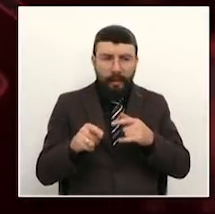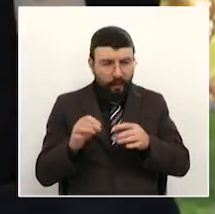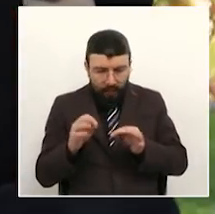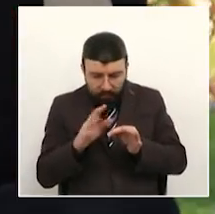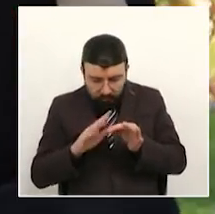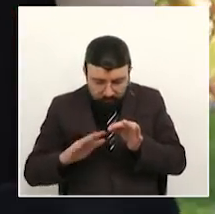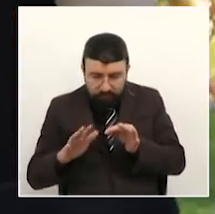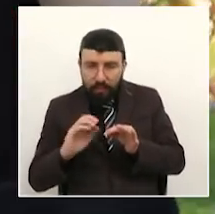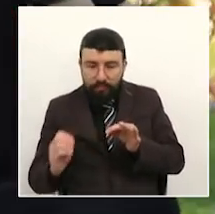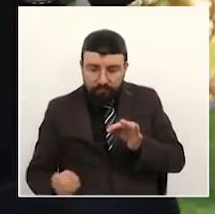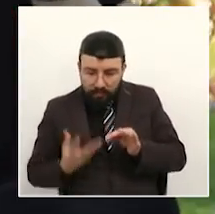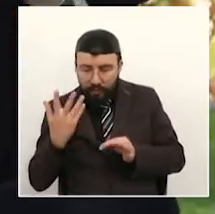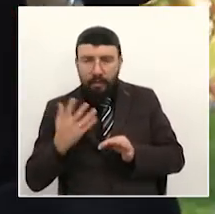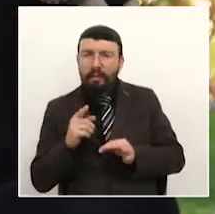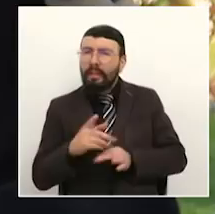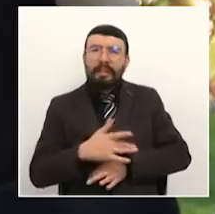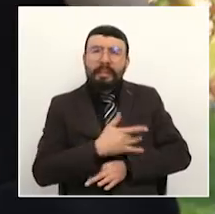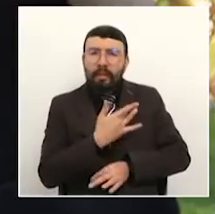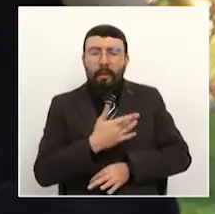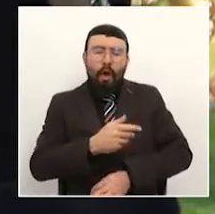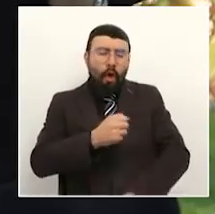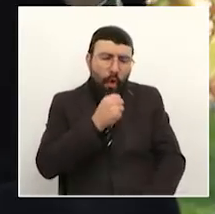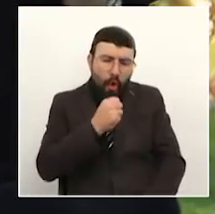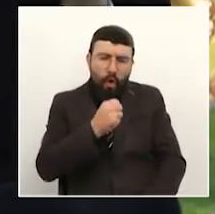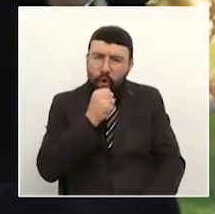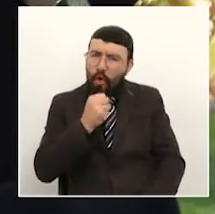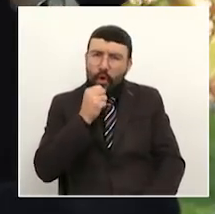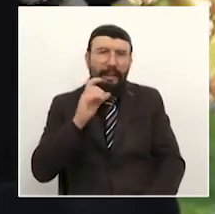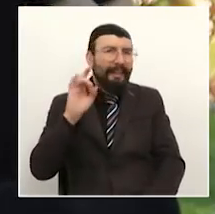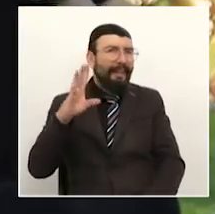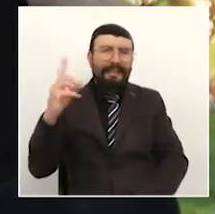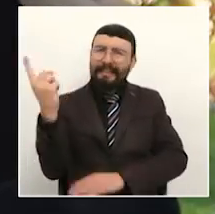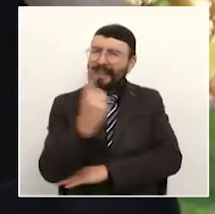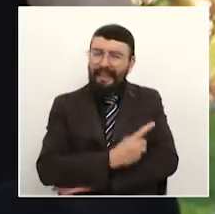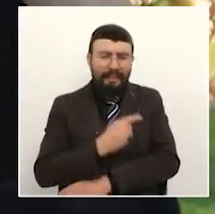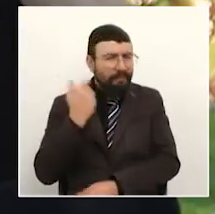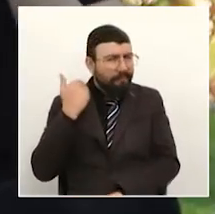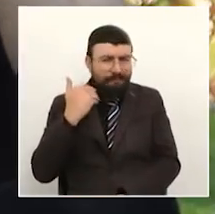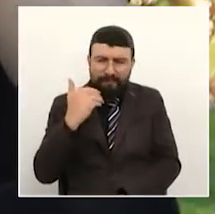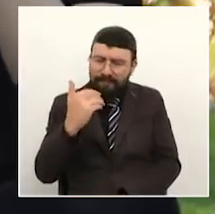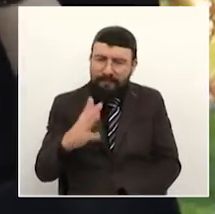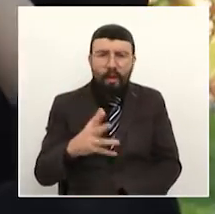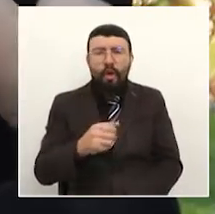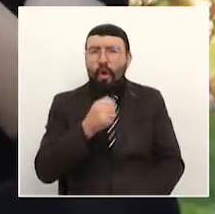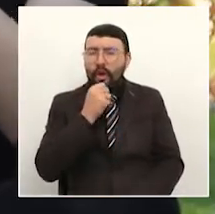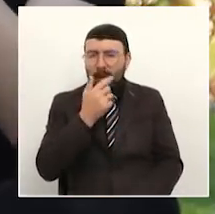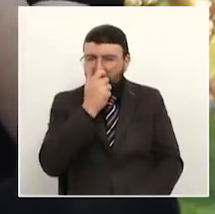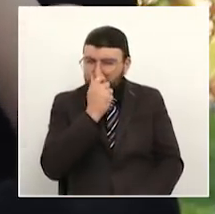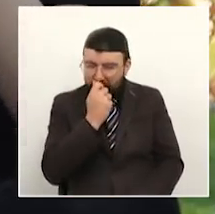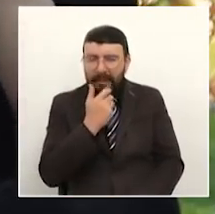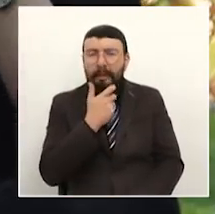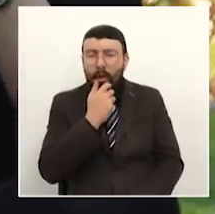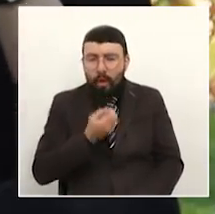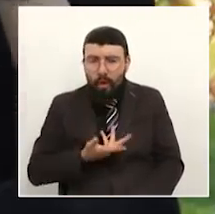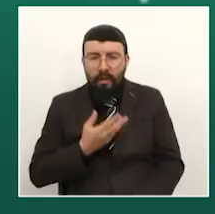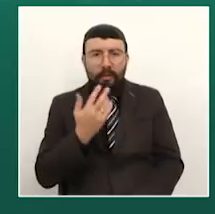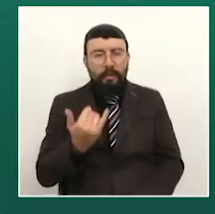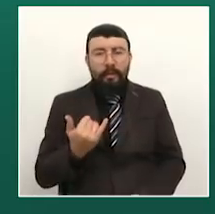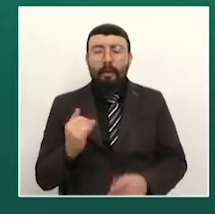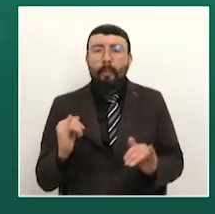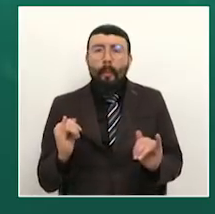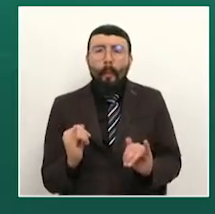los síntomas son dos por más de 15 días con expectoración fiebre pérdida de peso y sudor nocturno